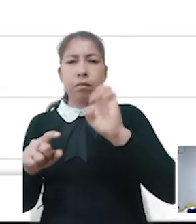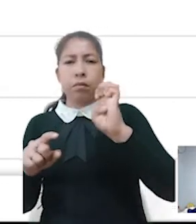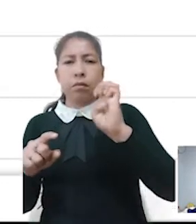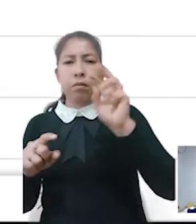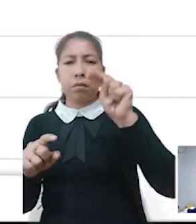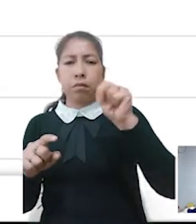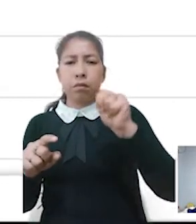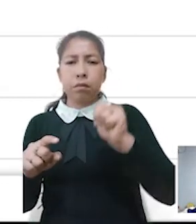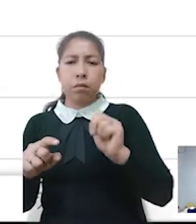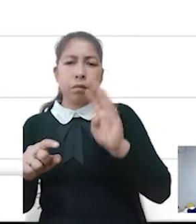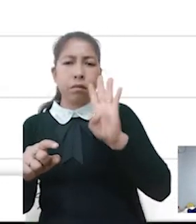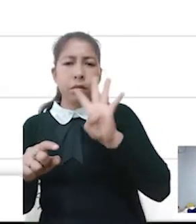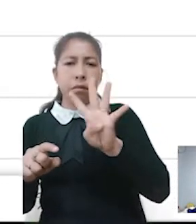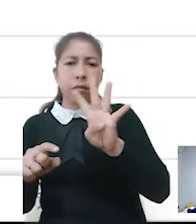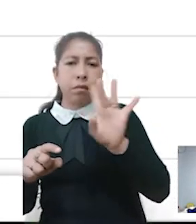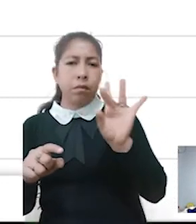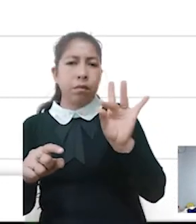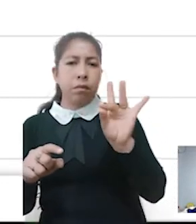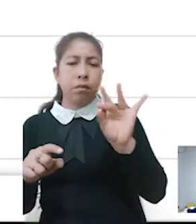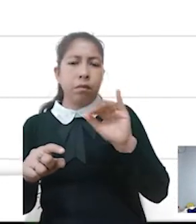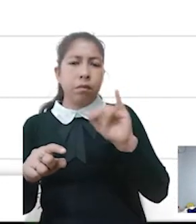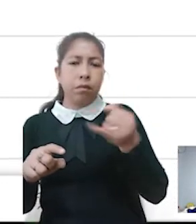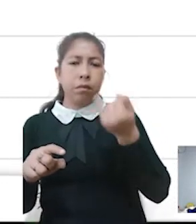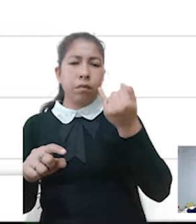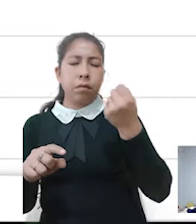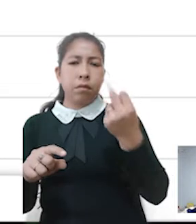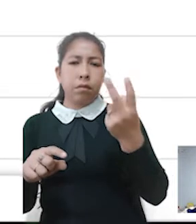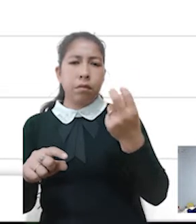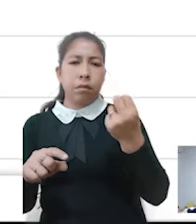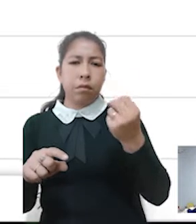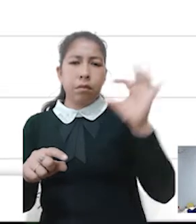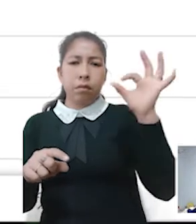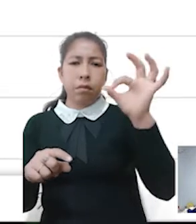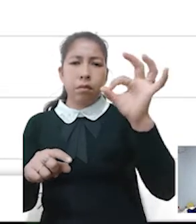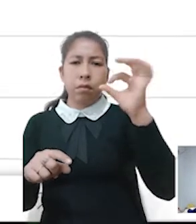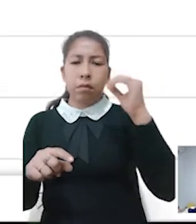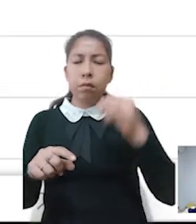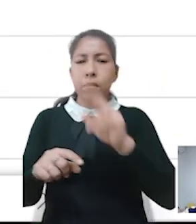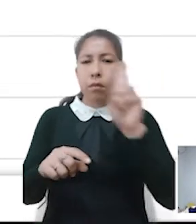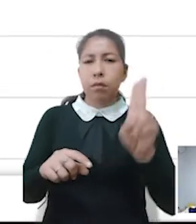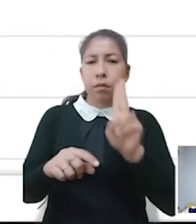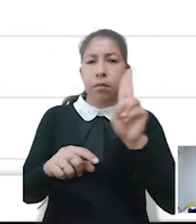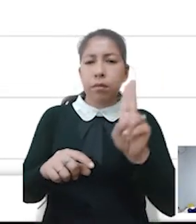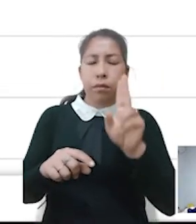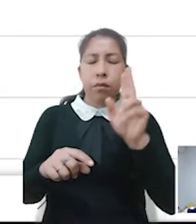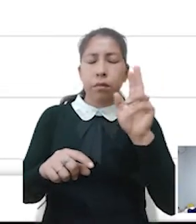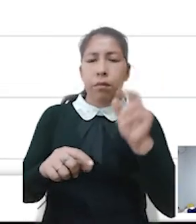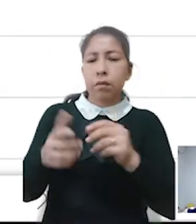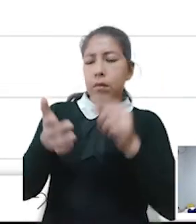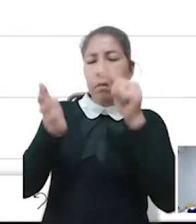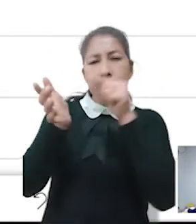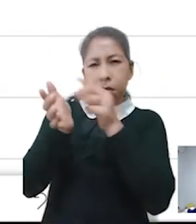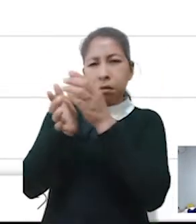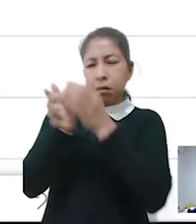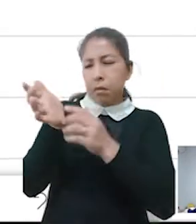agudo, 48 grados 12 minutos. Utilizo la misma tecla para denotar los minutos,